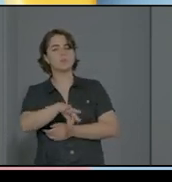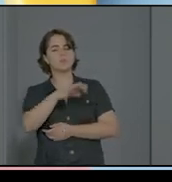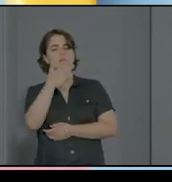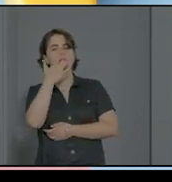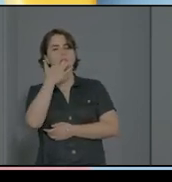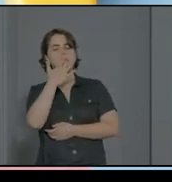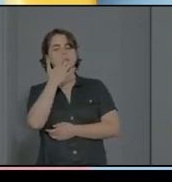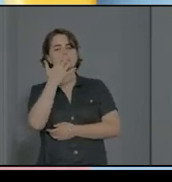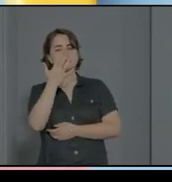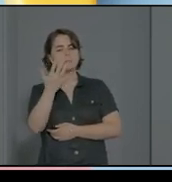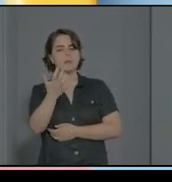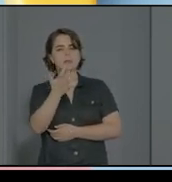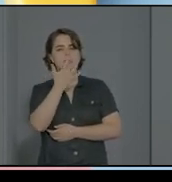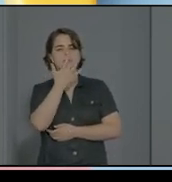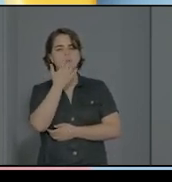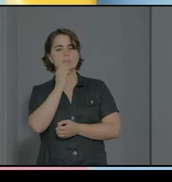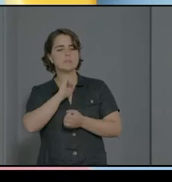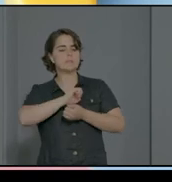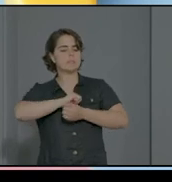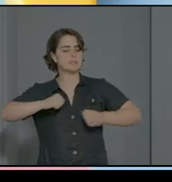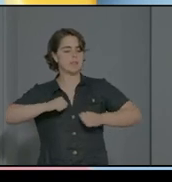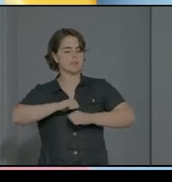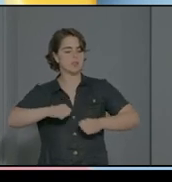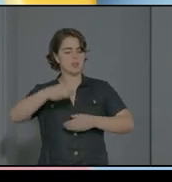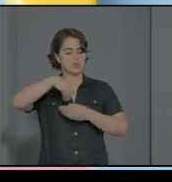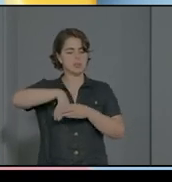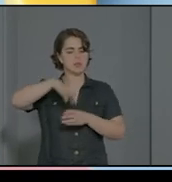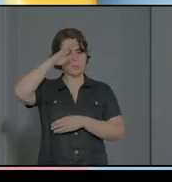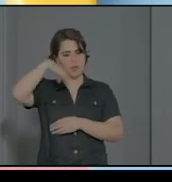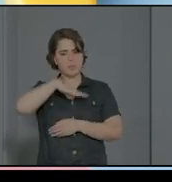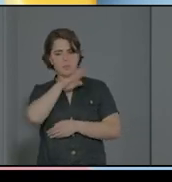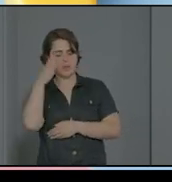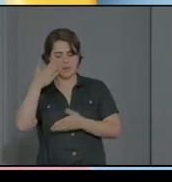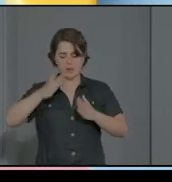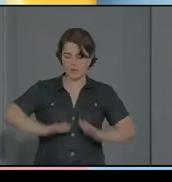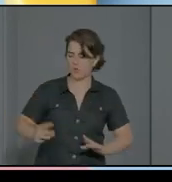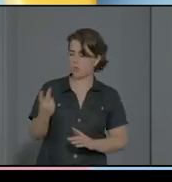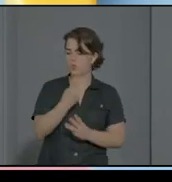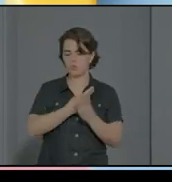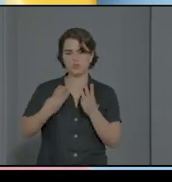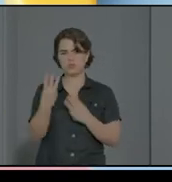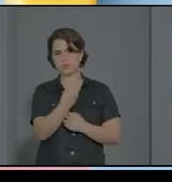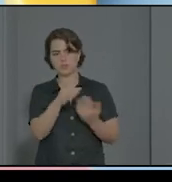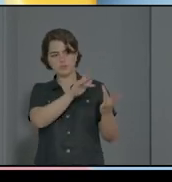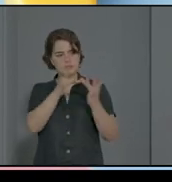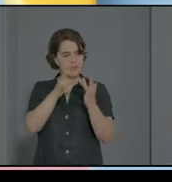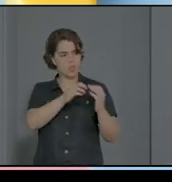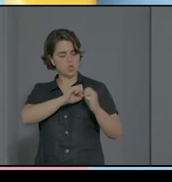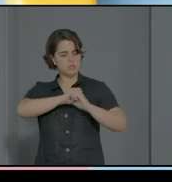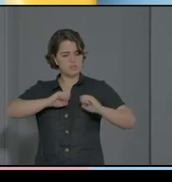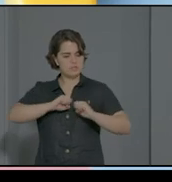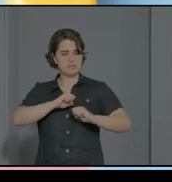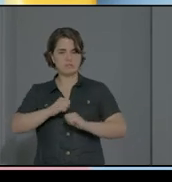una serie de tensiones en la interacción madre-hijo-padre-hijo, estos problemas en la interacción precoz